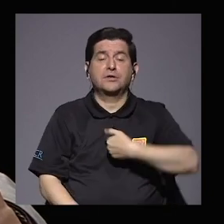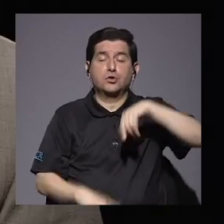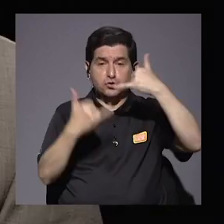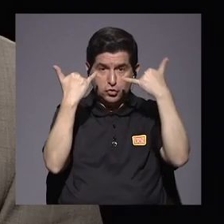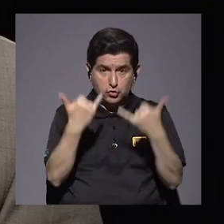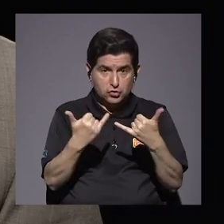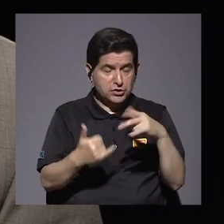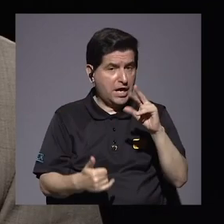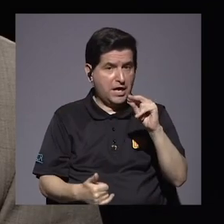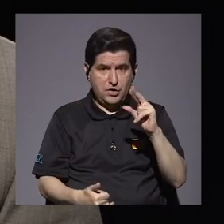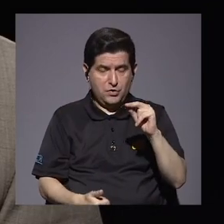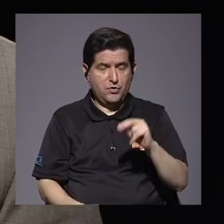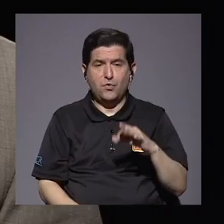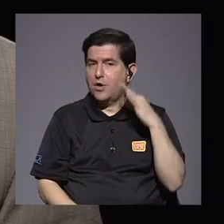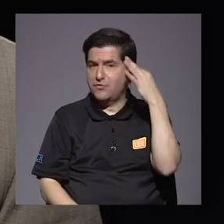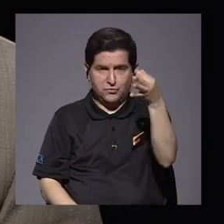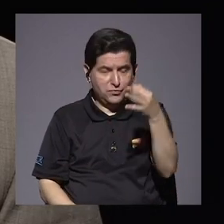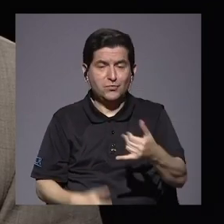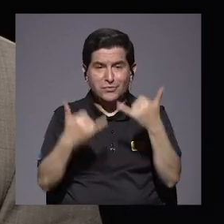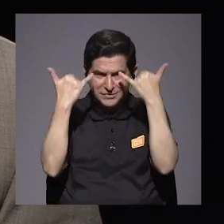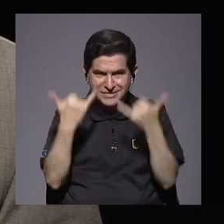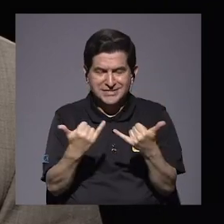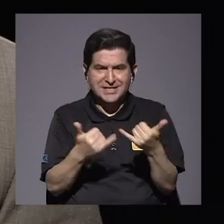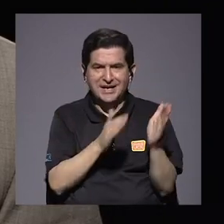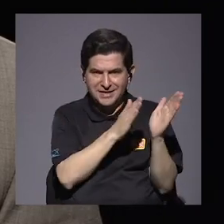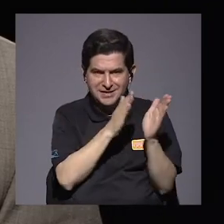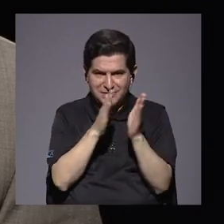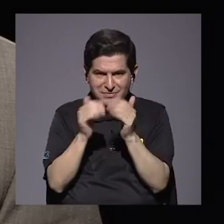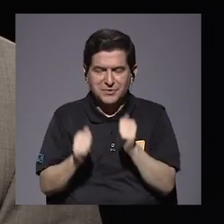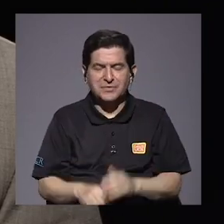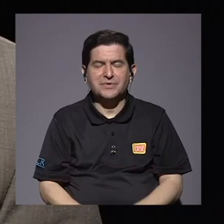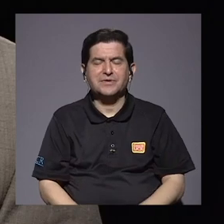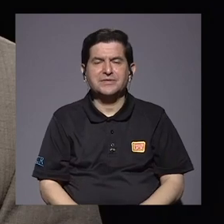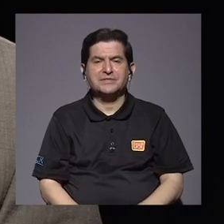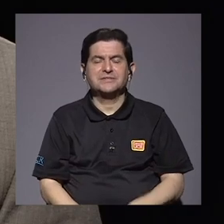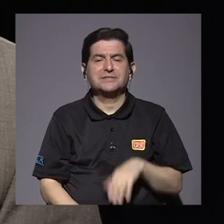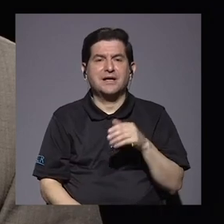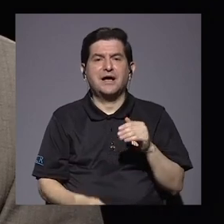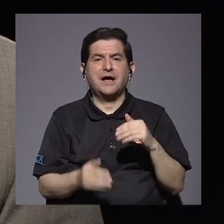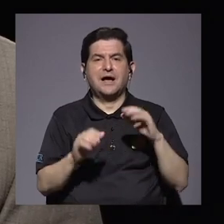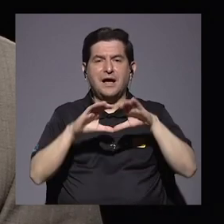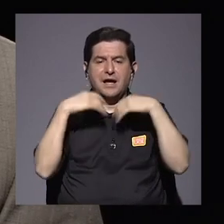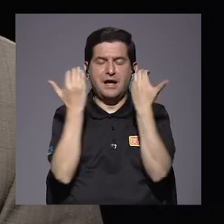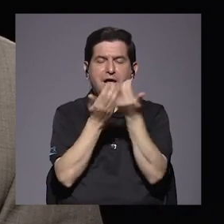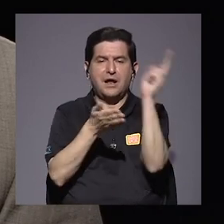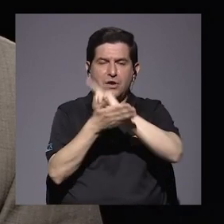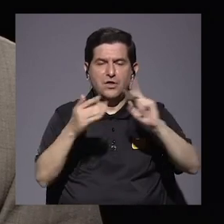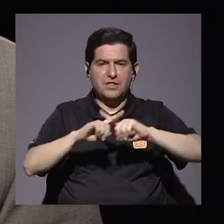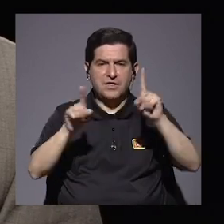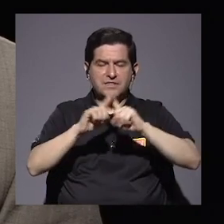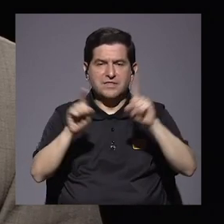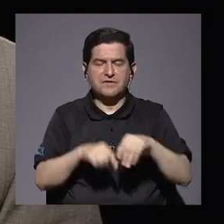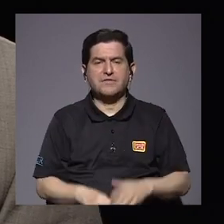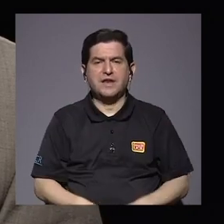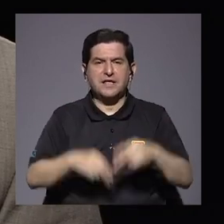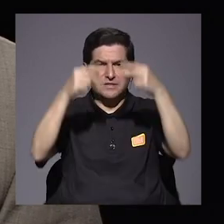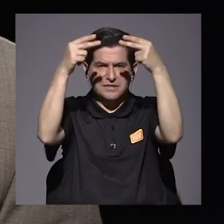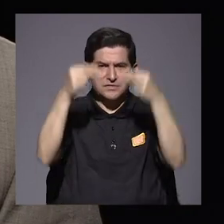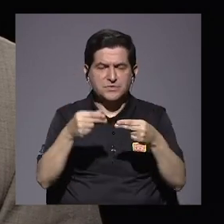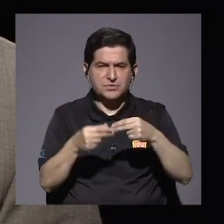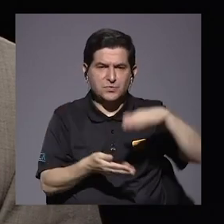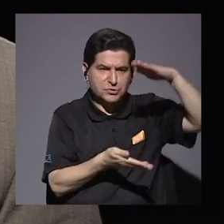Nos enfrentamos ya, no en el futuro. En este momento estamos planteando en el Consejo Universitario una serie de recortes en diferentes